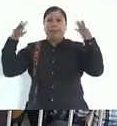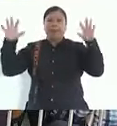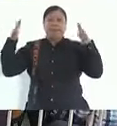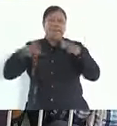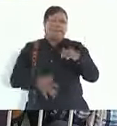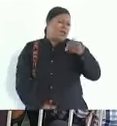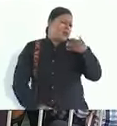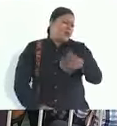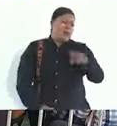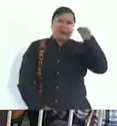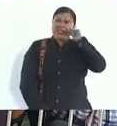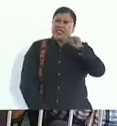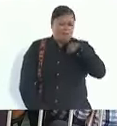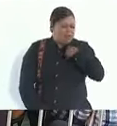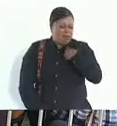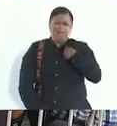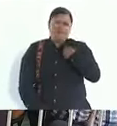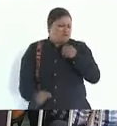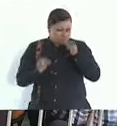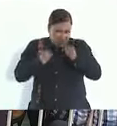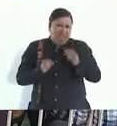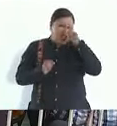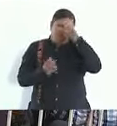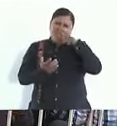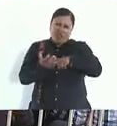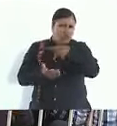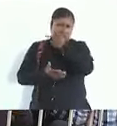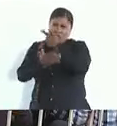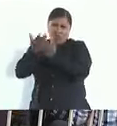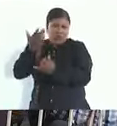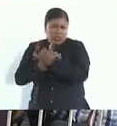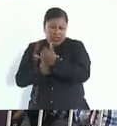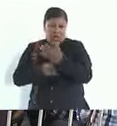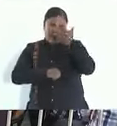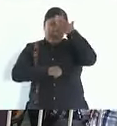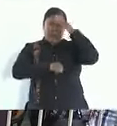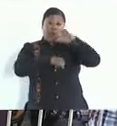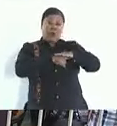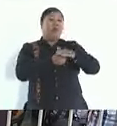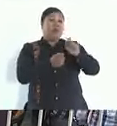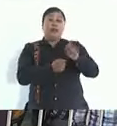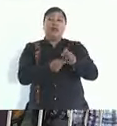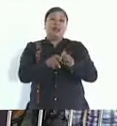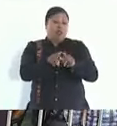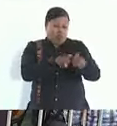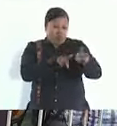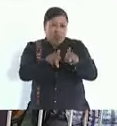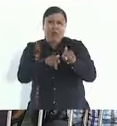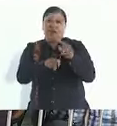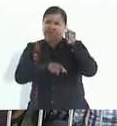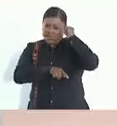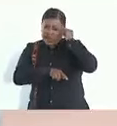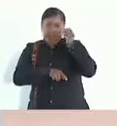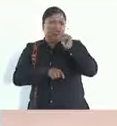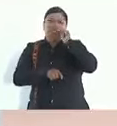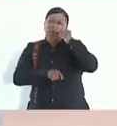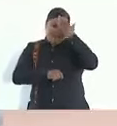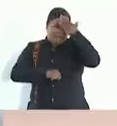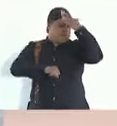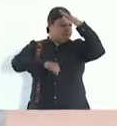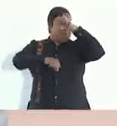Siempre creímos en su proyecto. En la memoria de nuestros pueblos siempre estará presente en cada rincón de